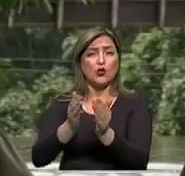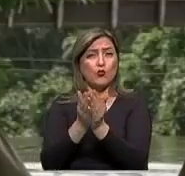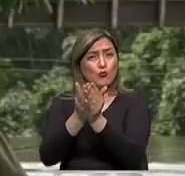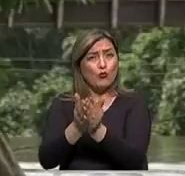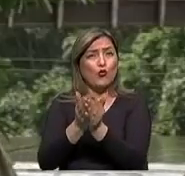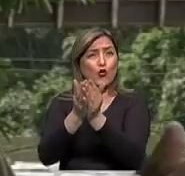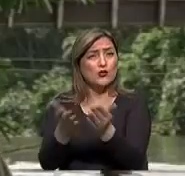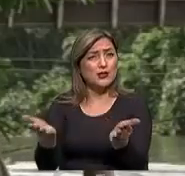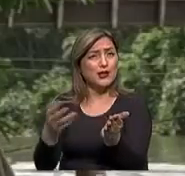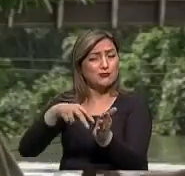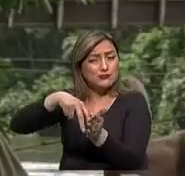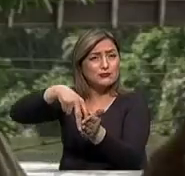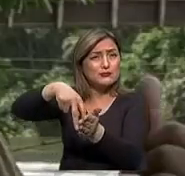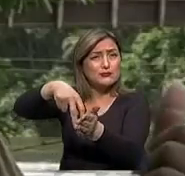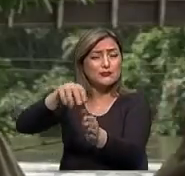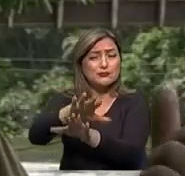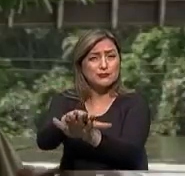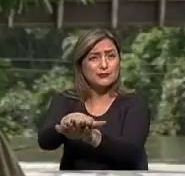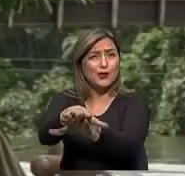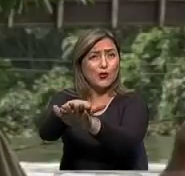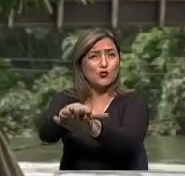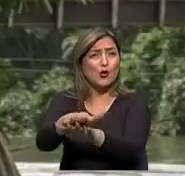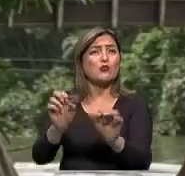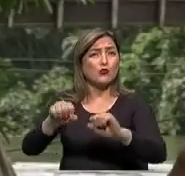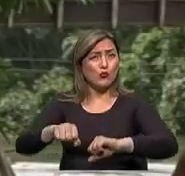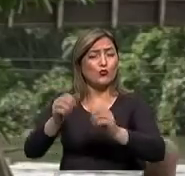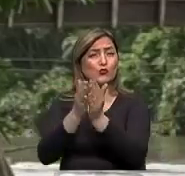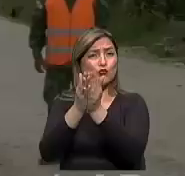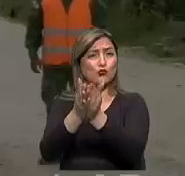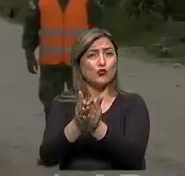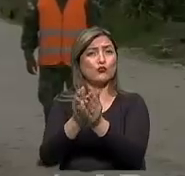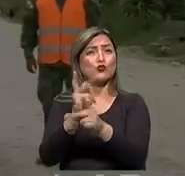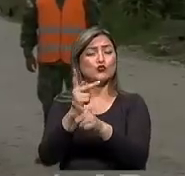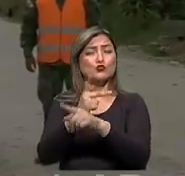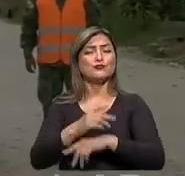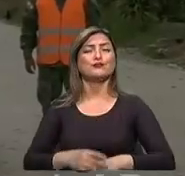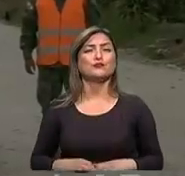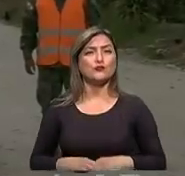una canoa, un pequepeque, lo que sea, para que ellos puedan cruzar sus productos. En el